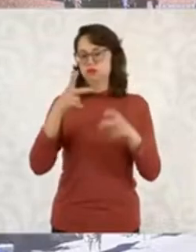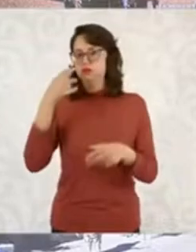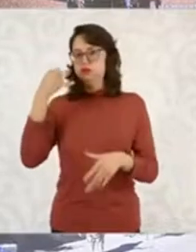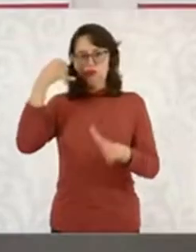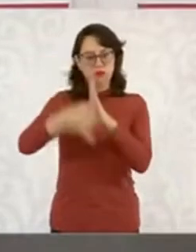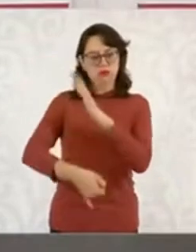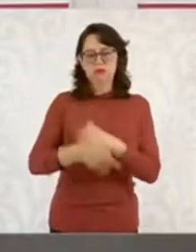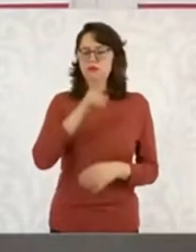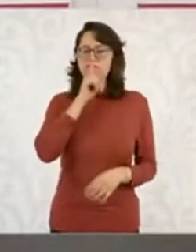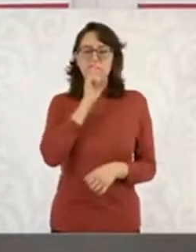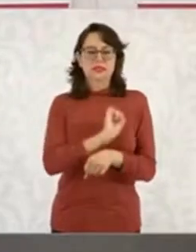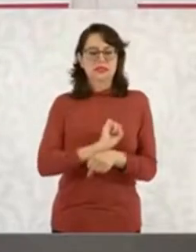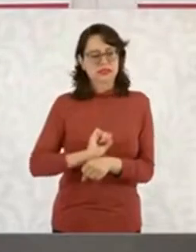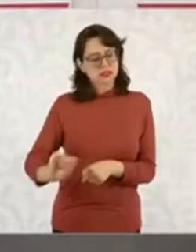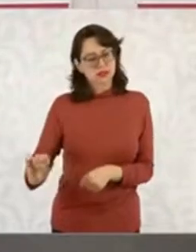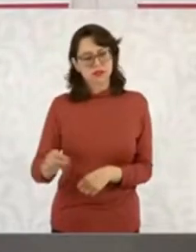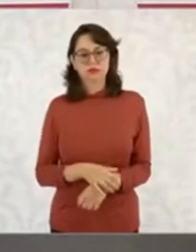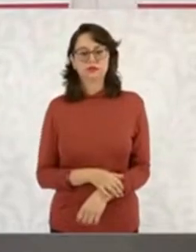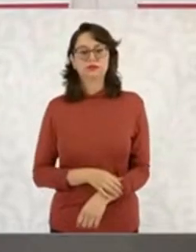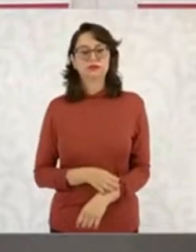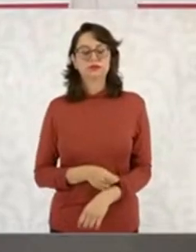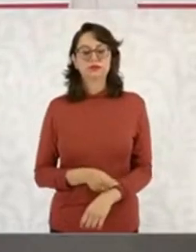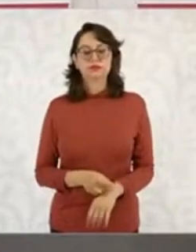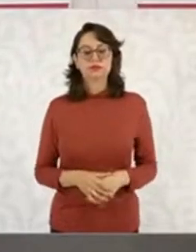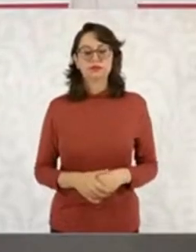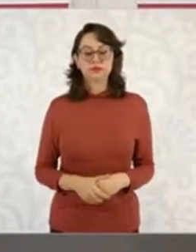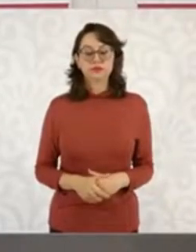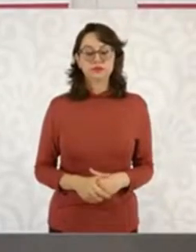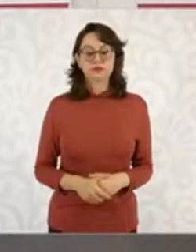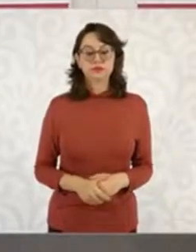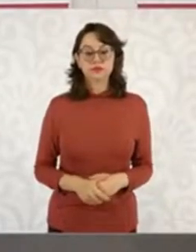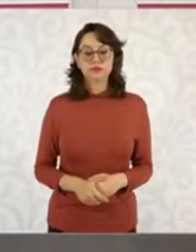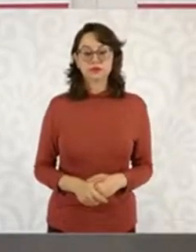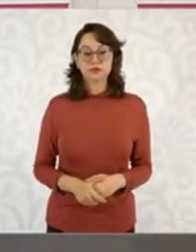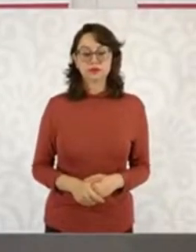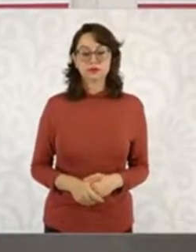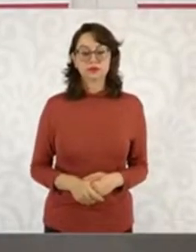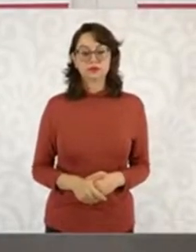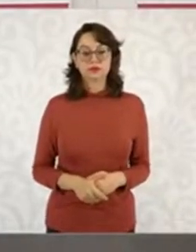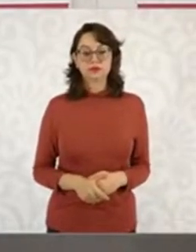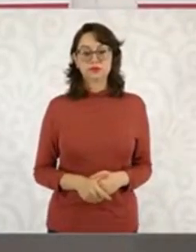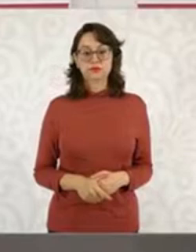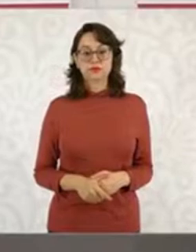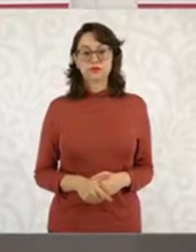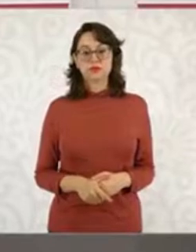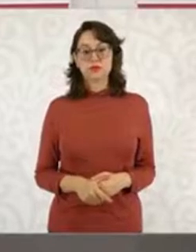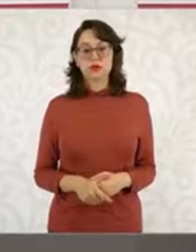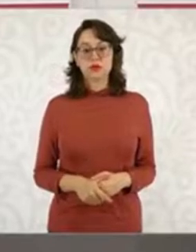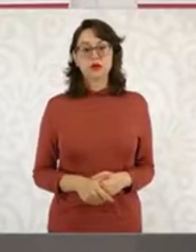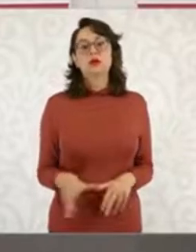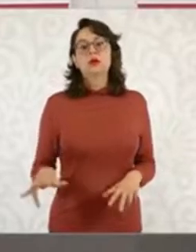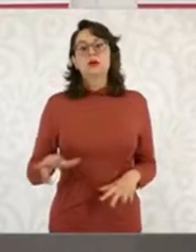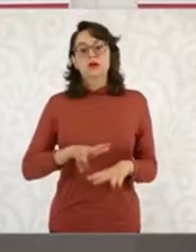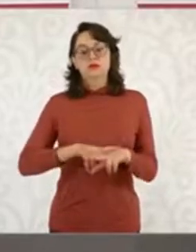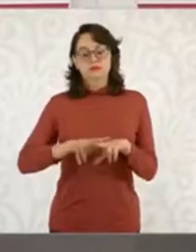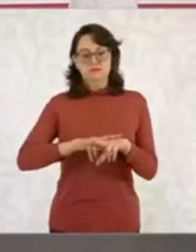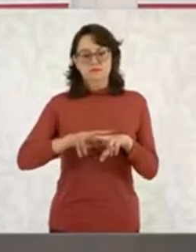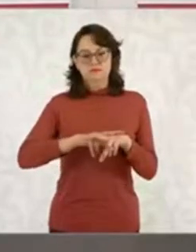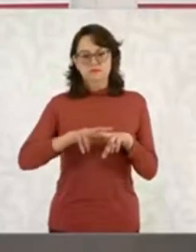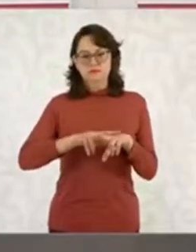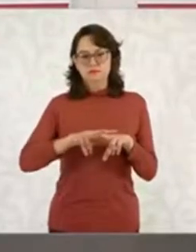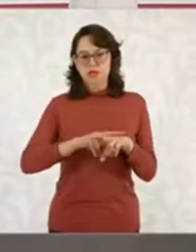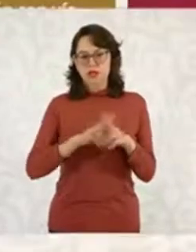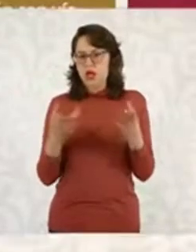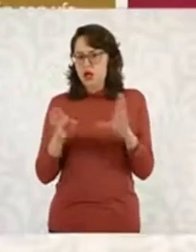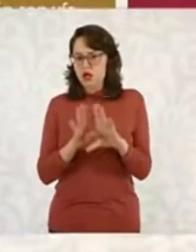etcétera. La que sigue, por favor. Entonces, la configuración de las secciones de vía, esto es lo que les quería mostrar sobre cómo realmente